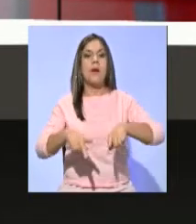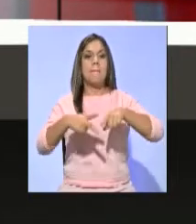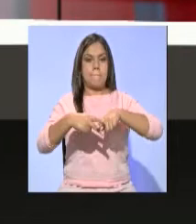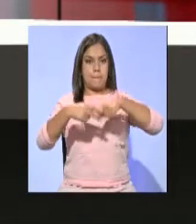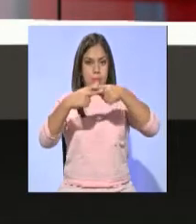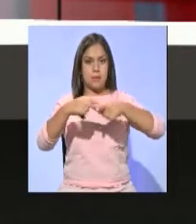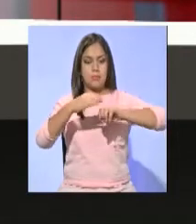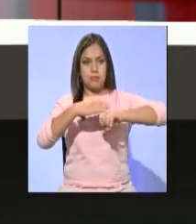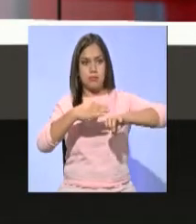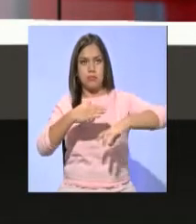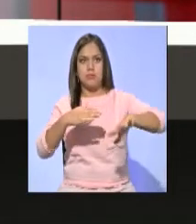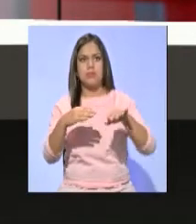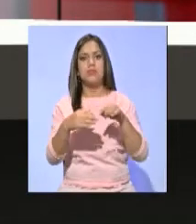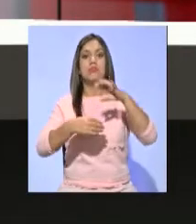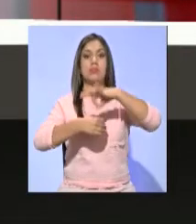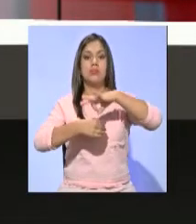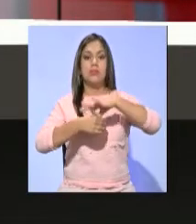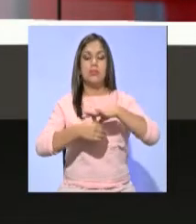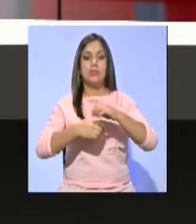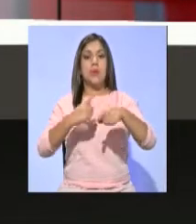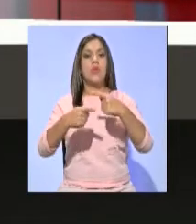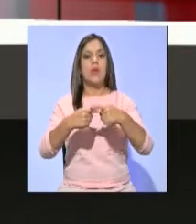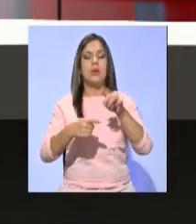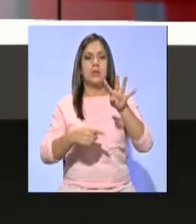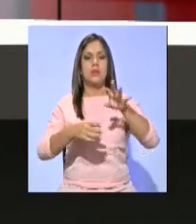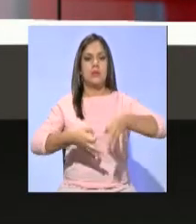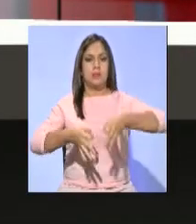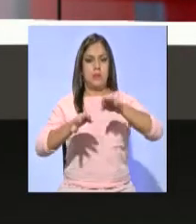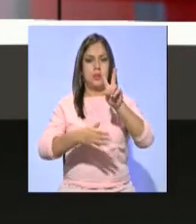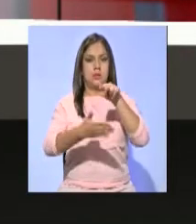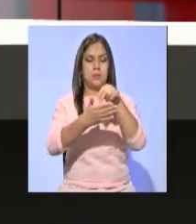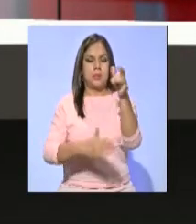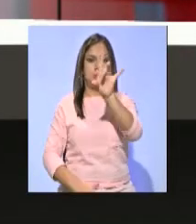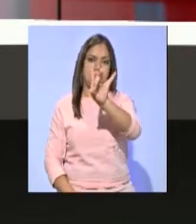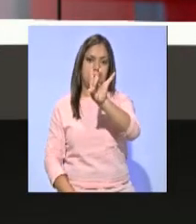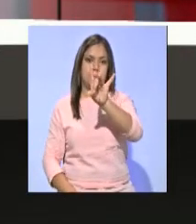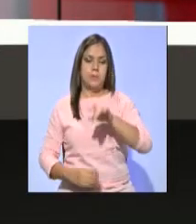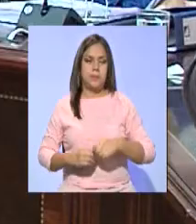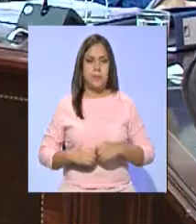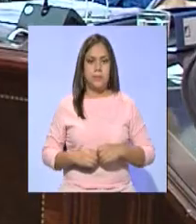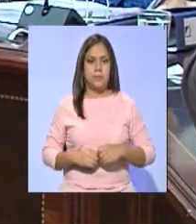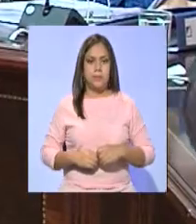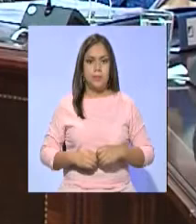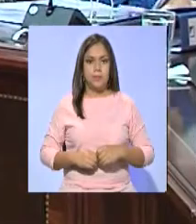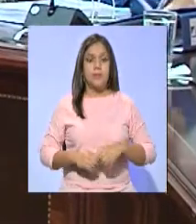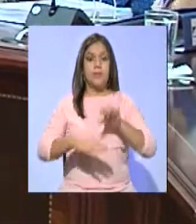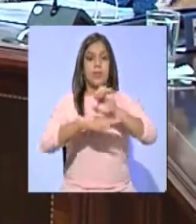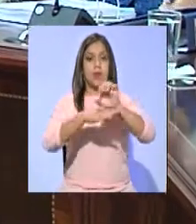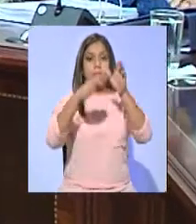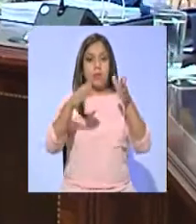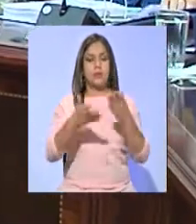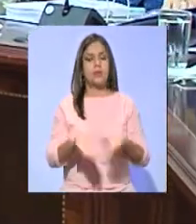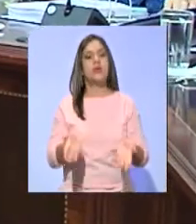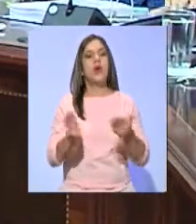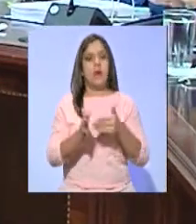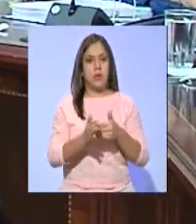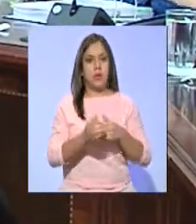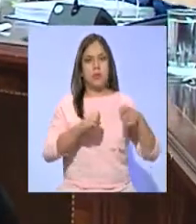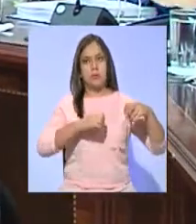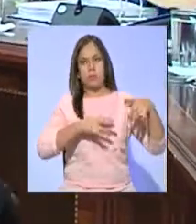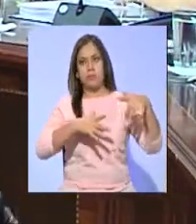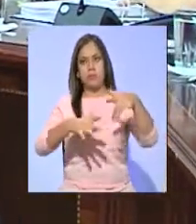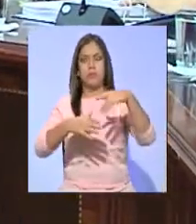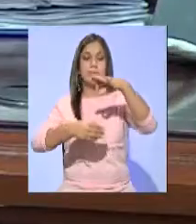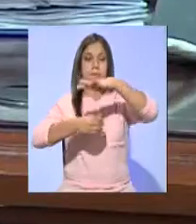El plebiscito será el próximo 4 de febrero de 2018. Los ecuatorianos volveremos a las urnas el